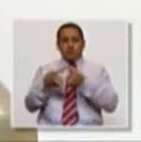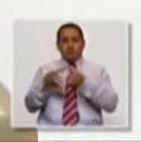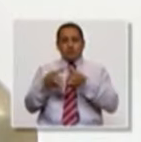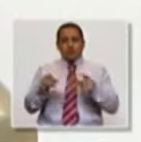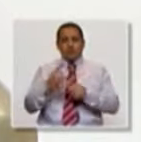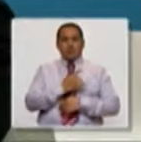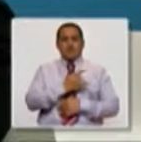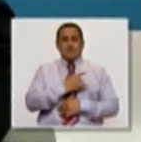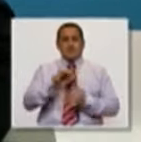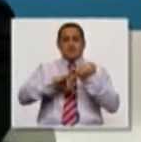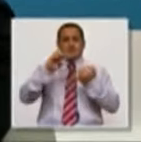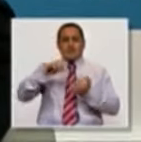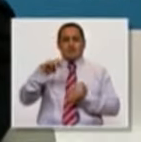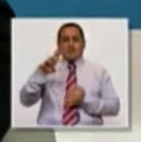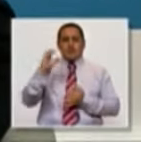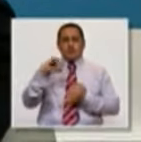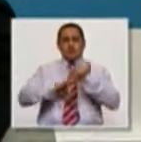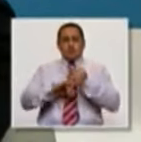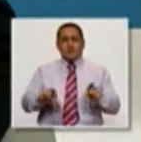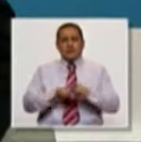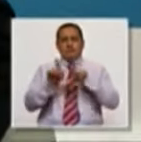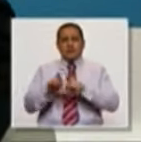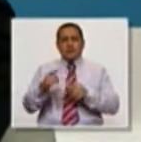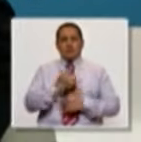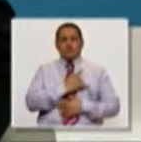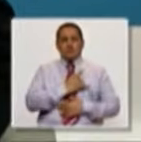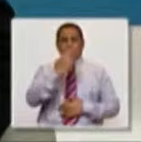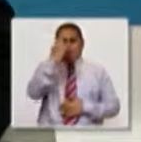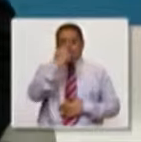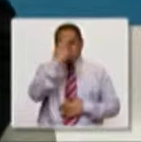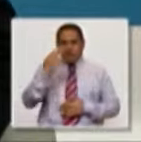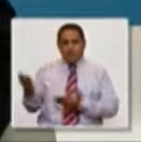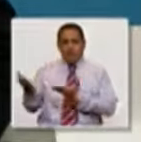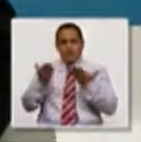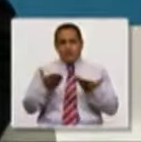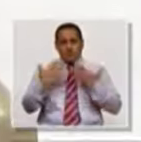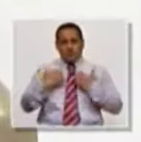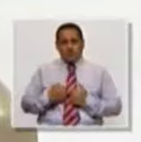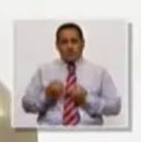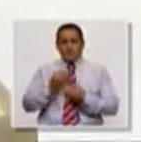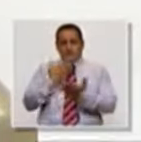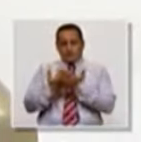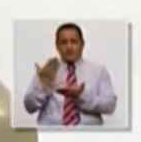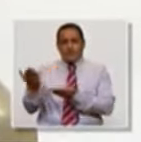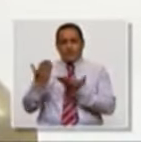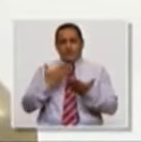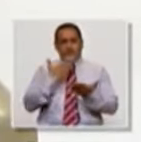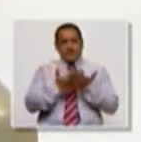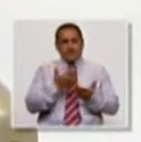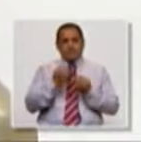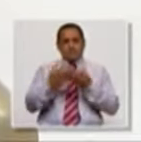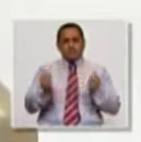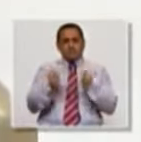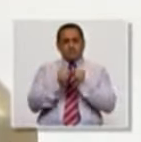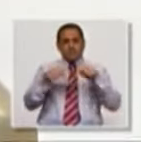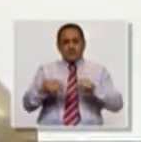Universidades Nacional Mayor de San Marcos y de la Pontificia Universidad Católica del Perú. Bienvenido, doctor Grandes. Muchas gracias Felipe, y encantado de estar